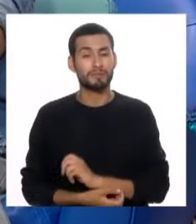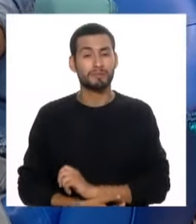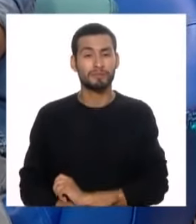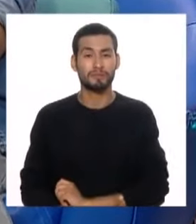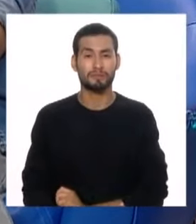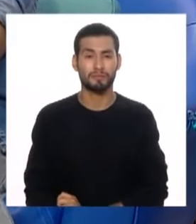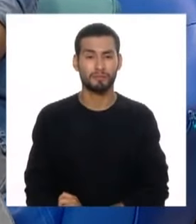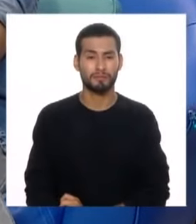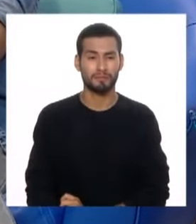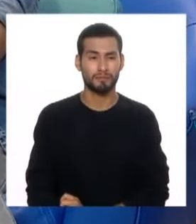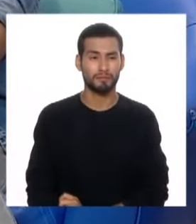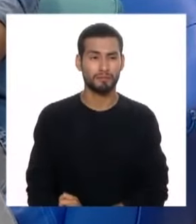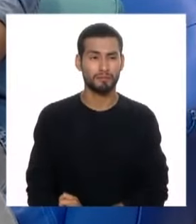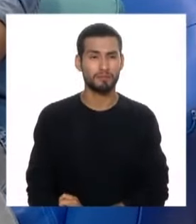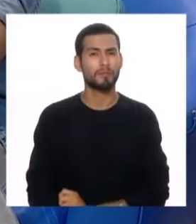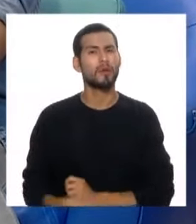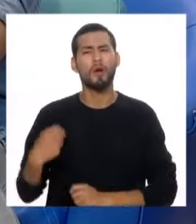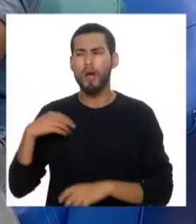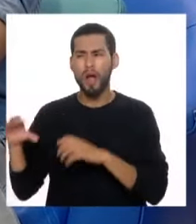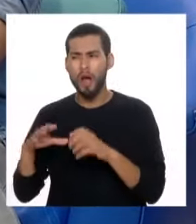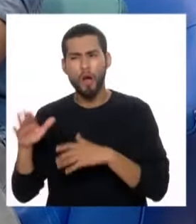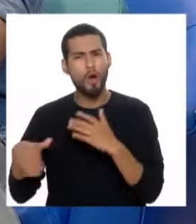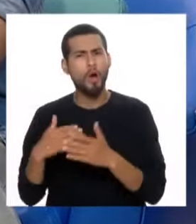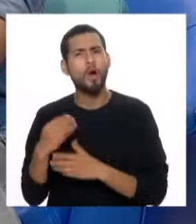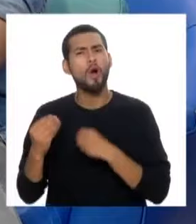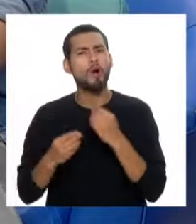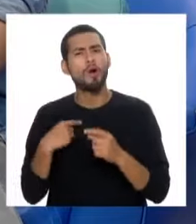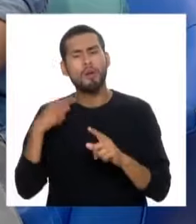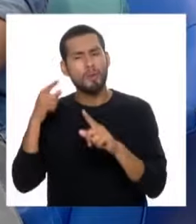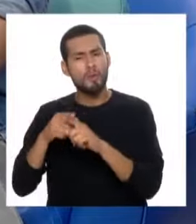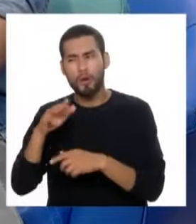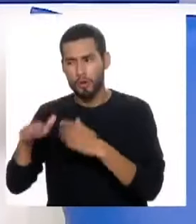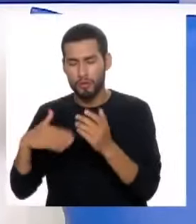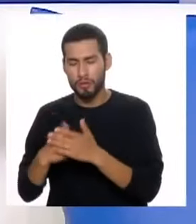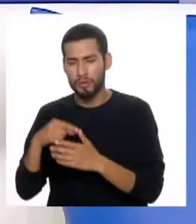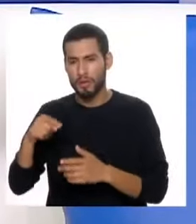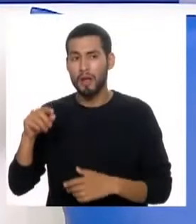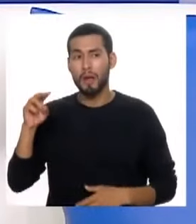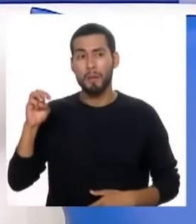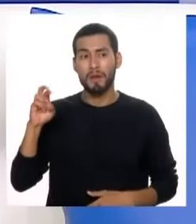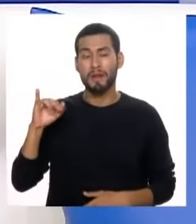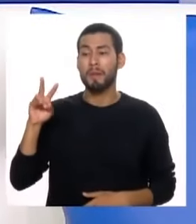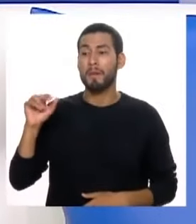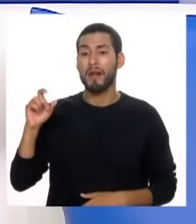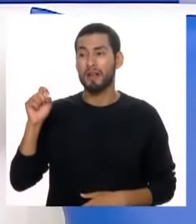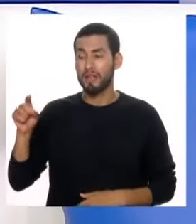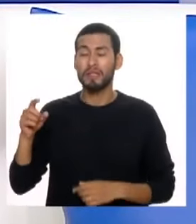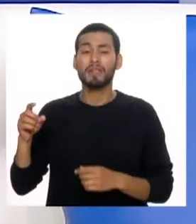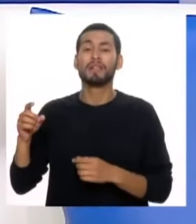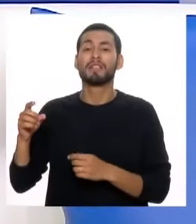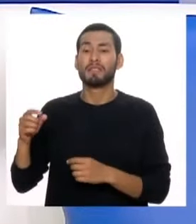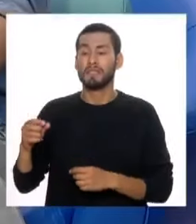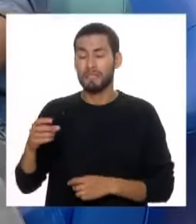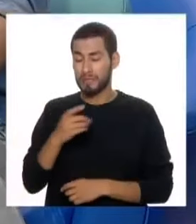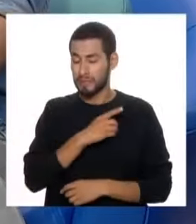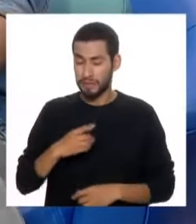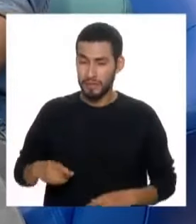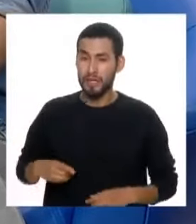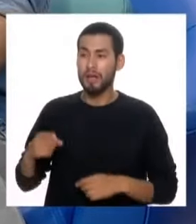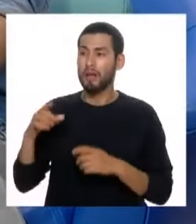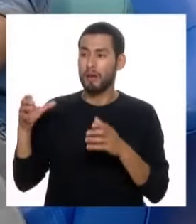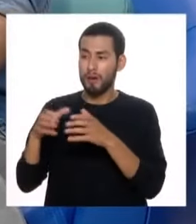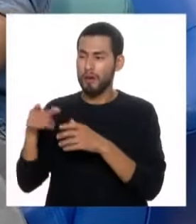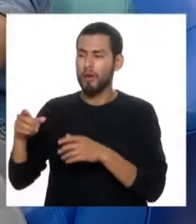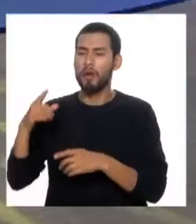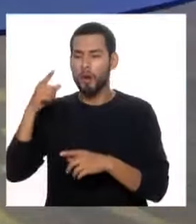que se está haciendo y también cómo podemos contribuir todos en esa sociedad. Y nos acompaña Mary Vargas, ella es directora general contra la violencia de género.